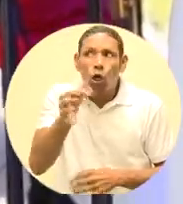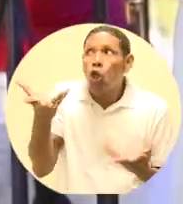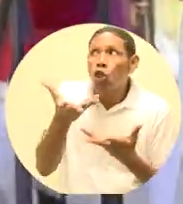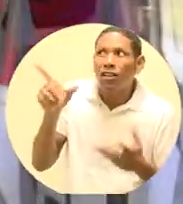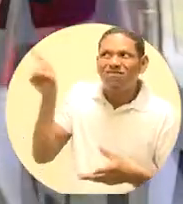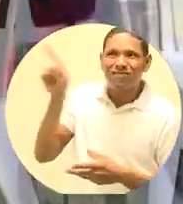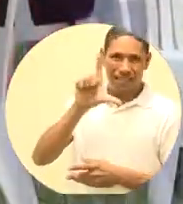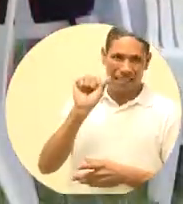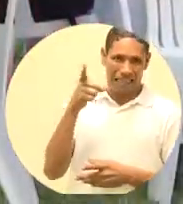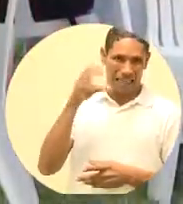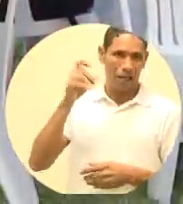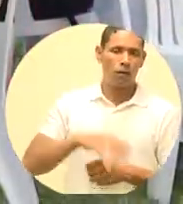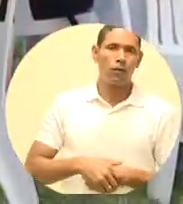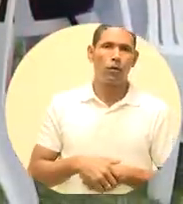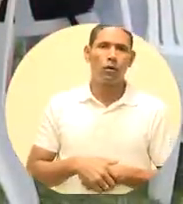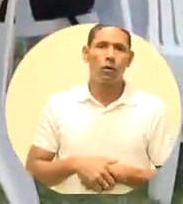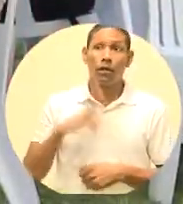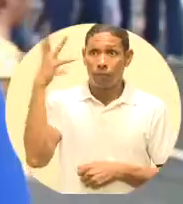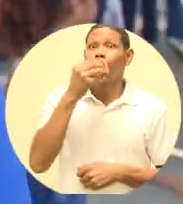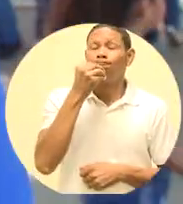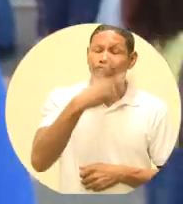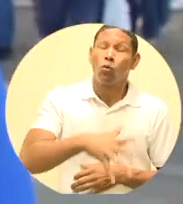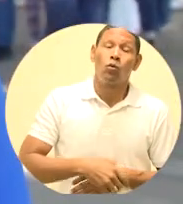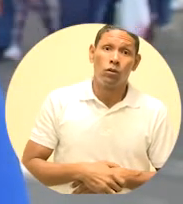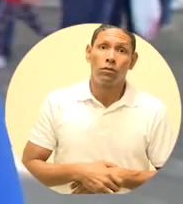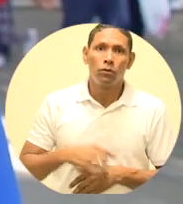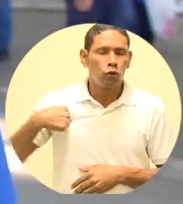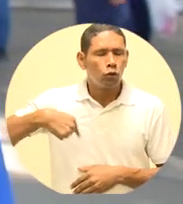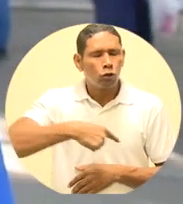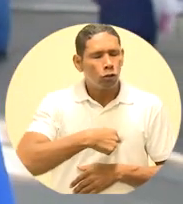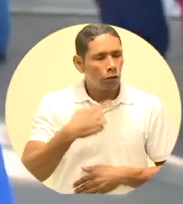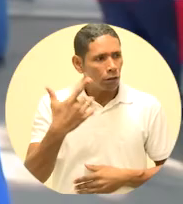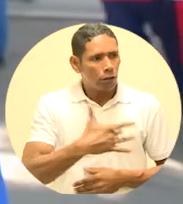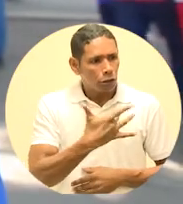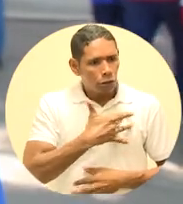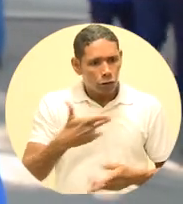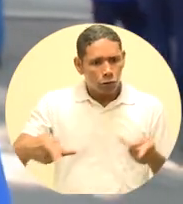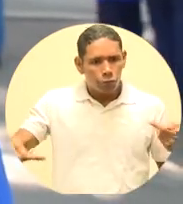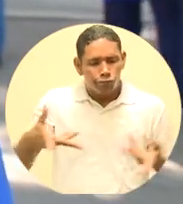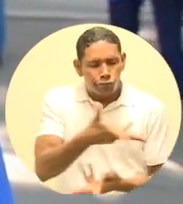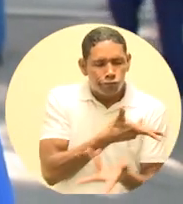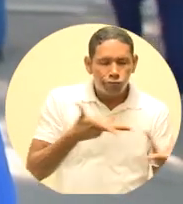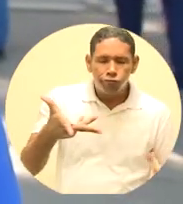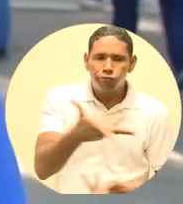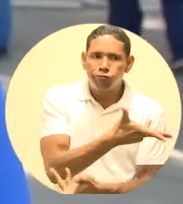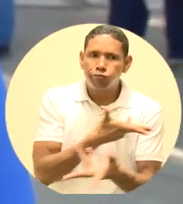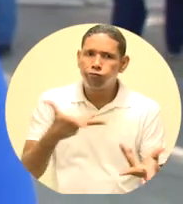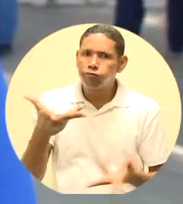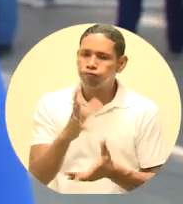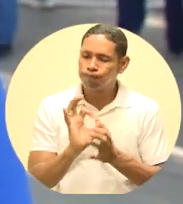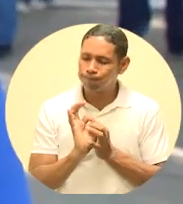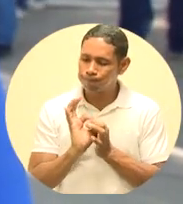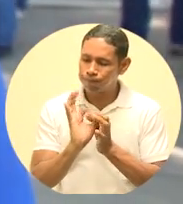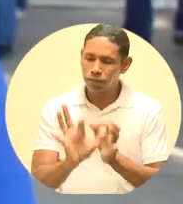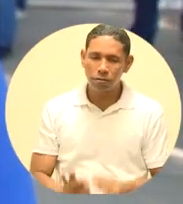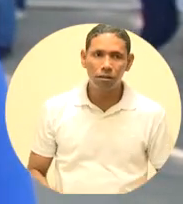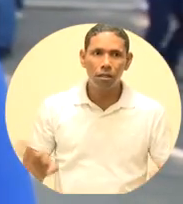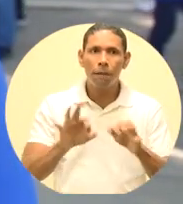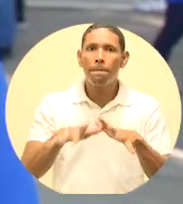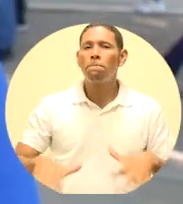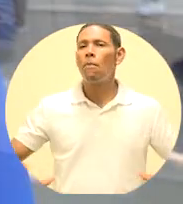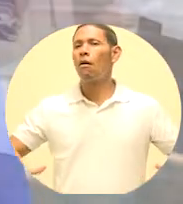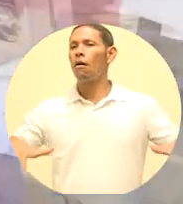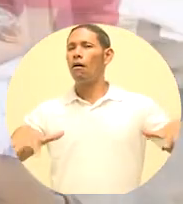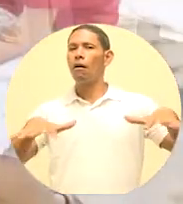tradicional celebrarlo en el campus principal. Es bonito, nos ayuda a trabajar fuertemente en las relaciones interpersonales, en poder generar un